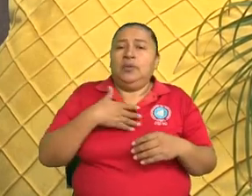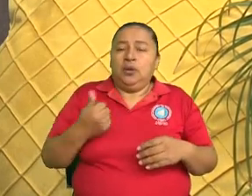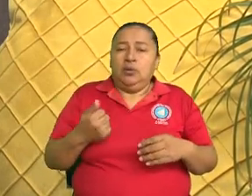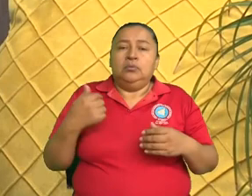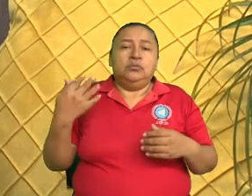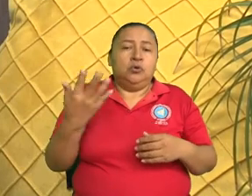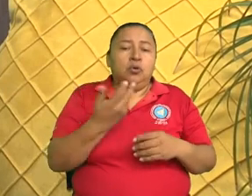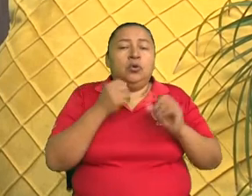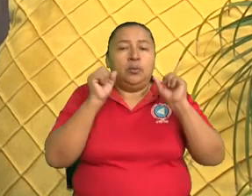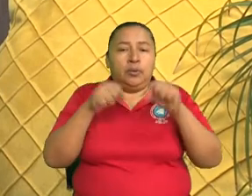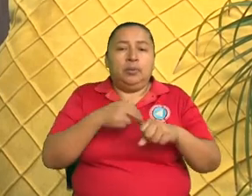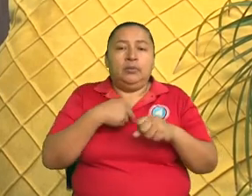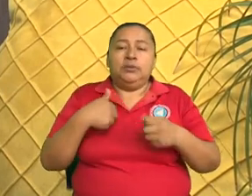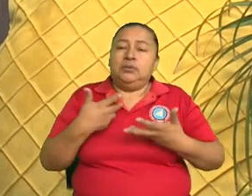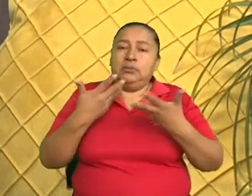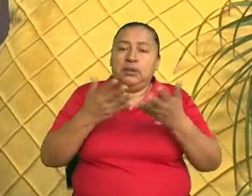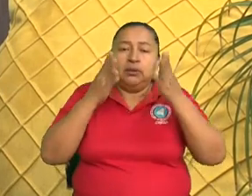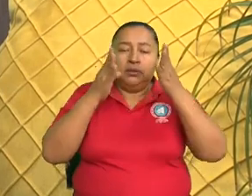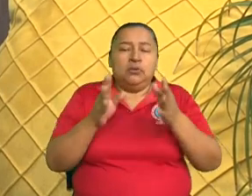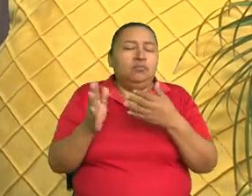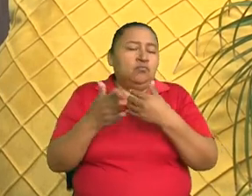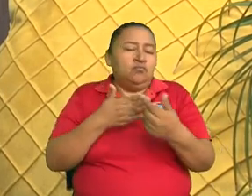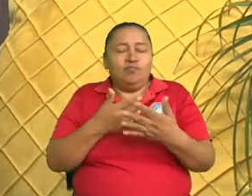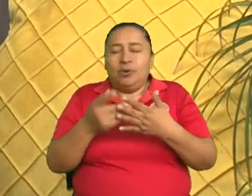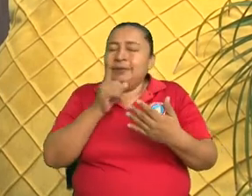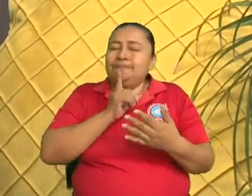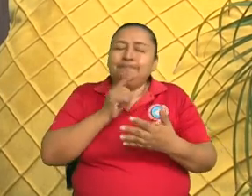todo lo que se puede hacer en educación,